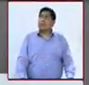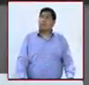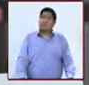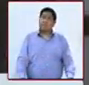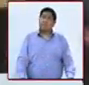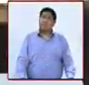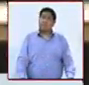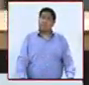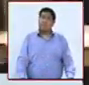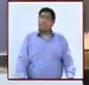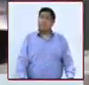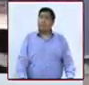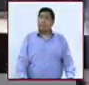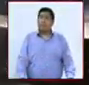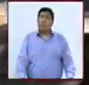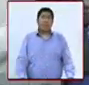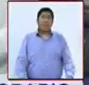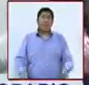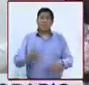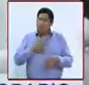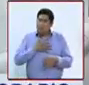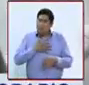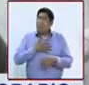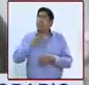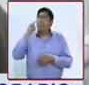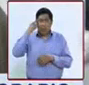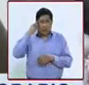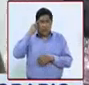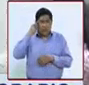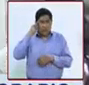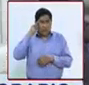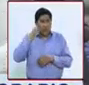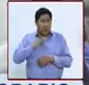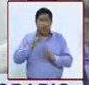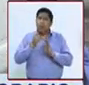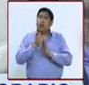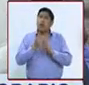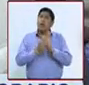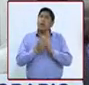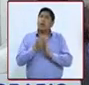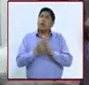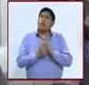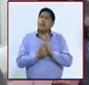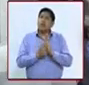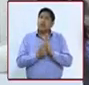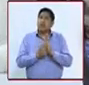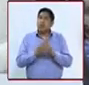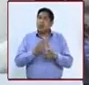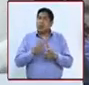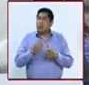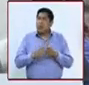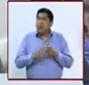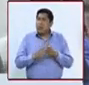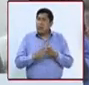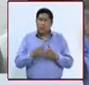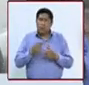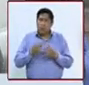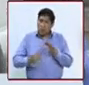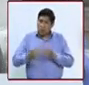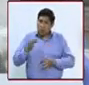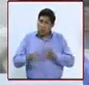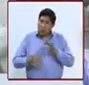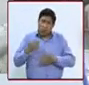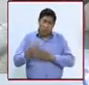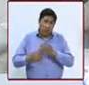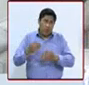Me beneficia bastante a mí. ¿En qué sentido? No, pues yo soy abogado. Entonces, la tramitación de los procesos